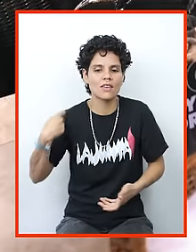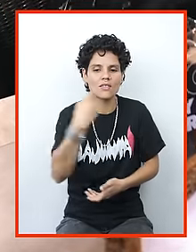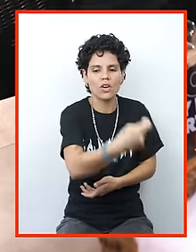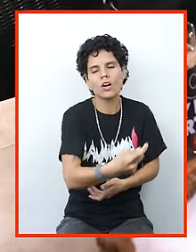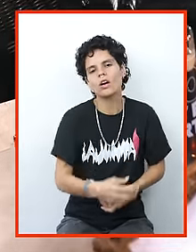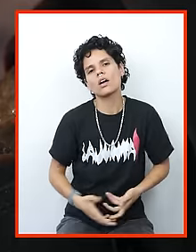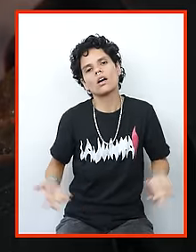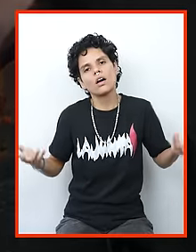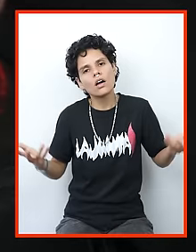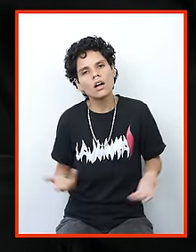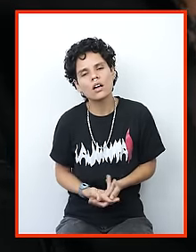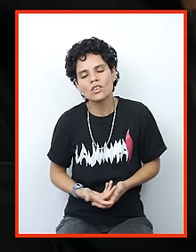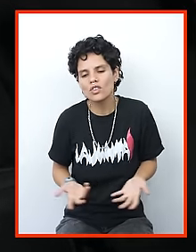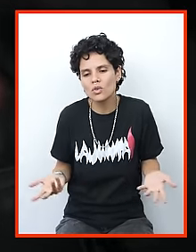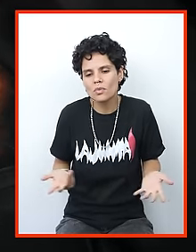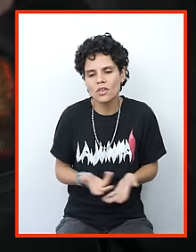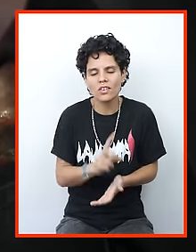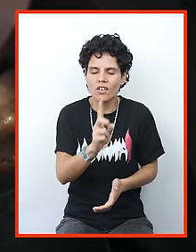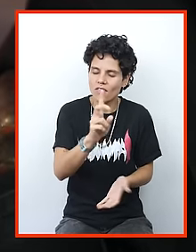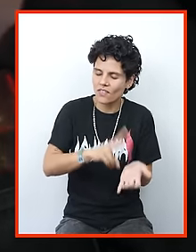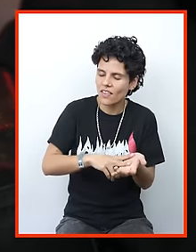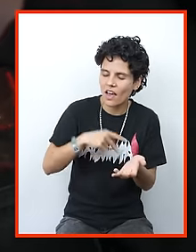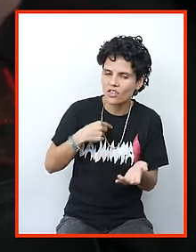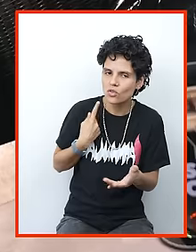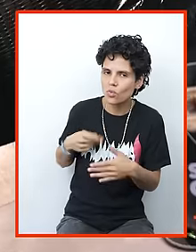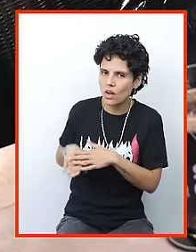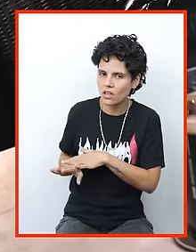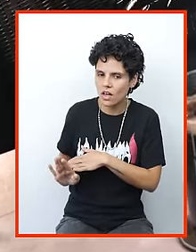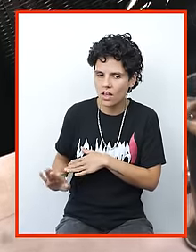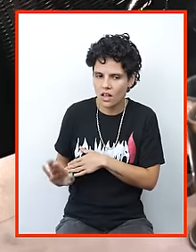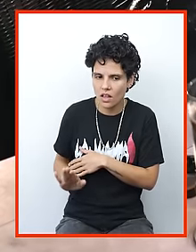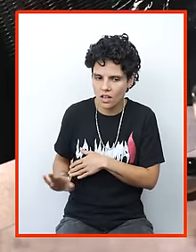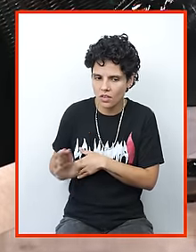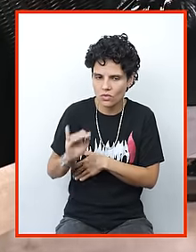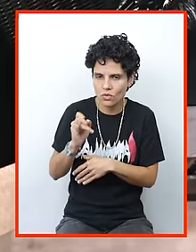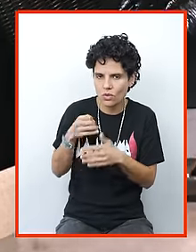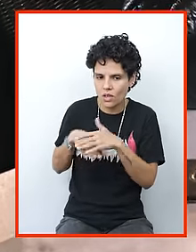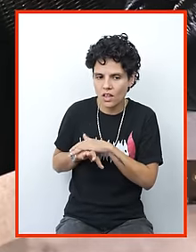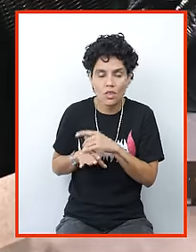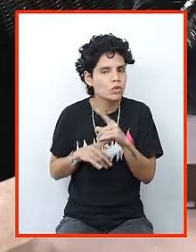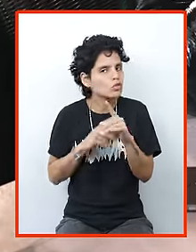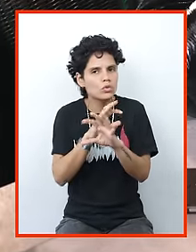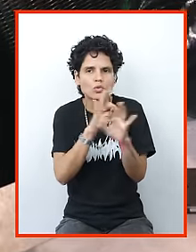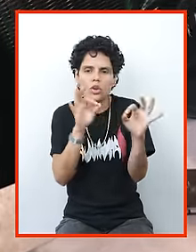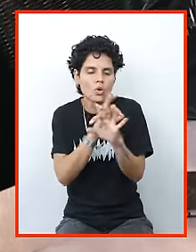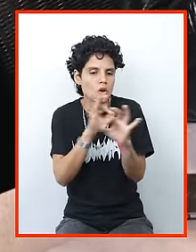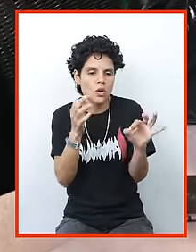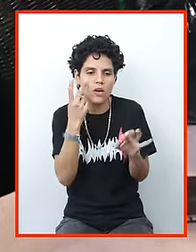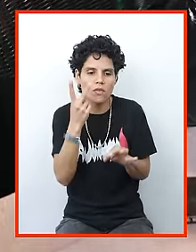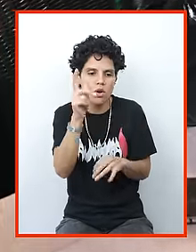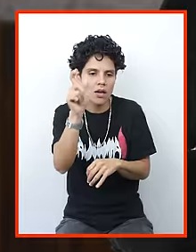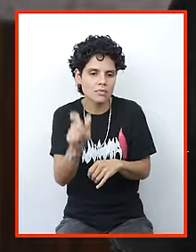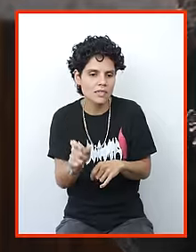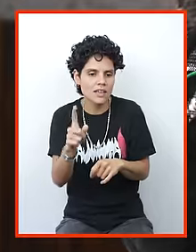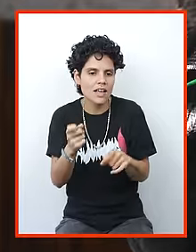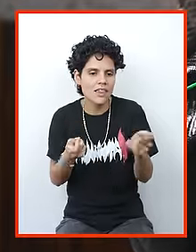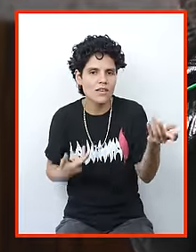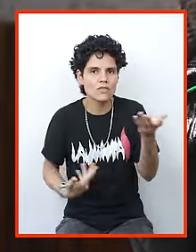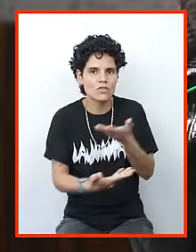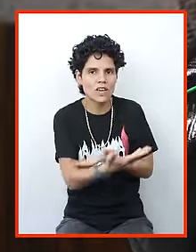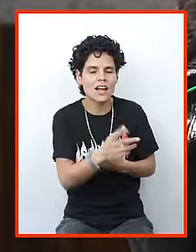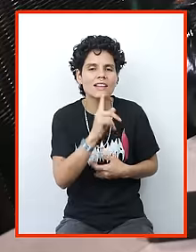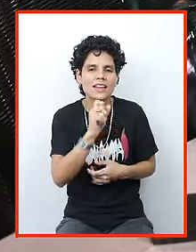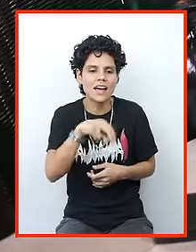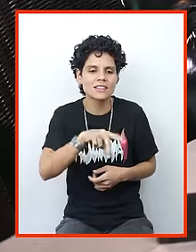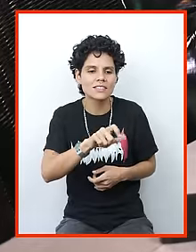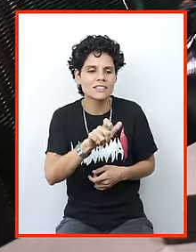creer que hayas devuelto el Tanjiro. Ya. No, si todavía lo tengo, pero... No, bueno, no, en serio, de verdad no puedo creer que devolviera... Yo nunca había visto a alguien, escuchado a alguien que devolviera